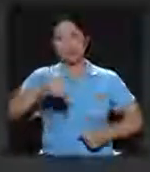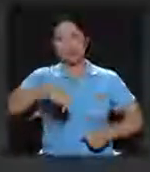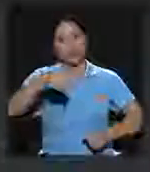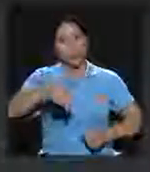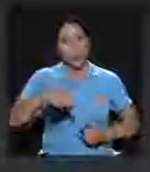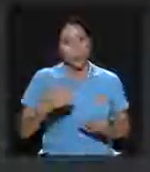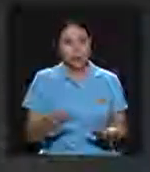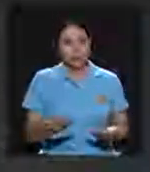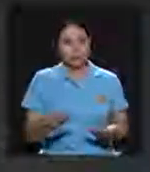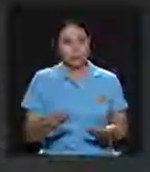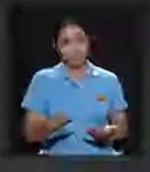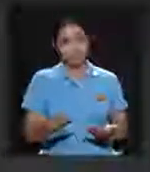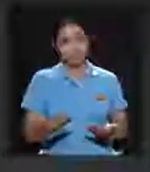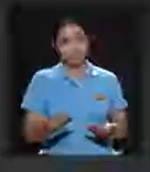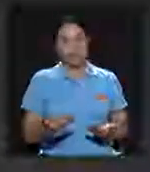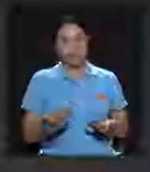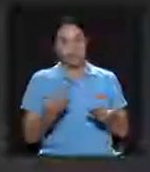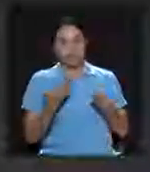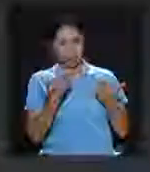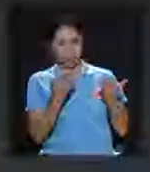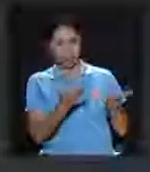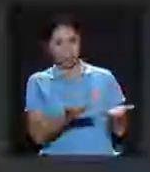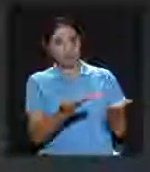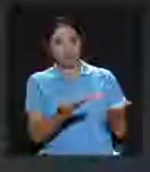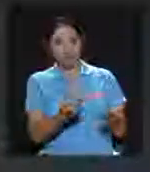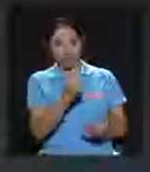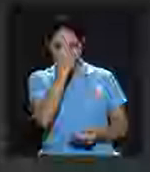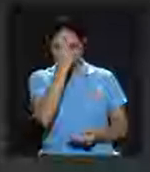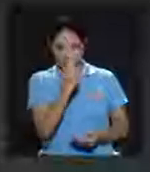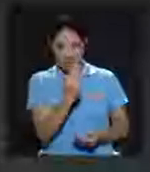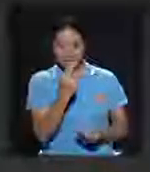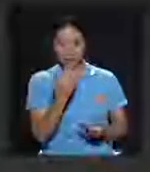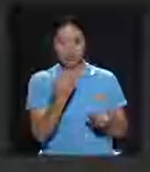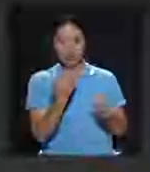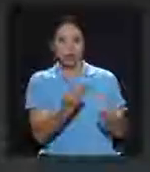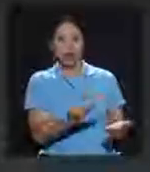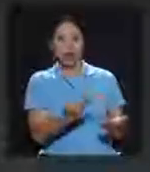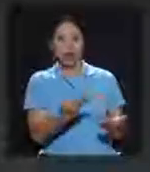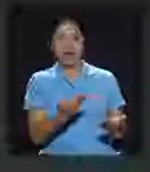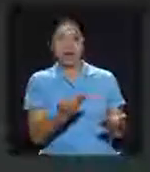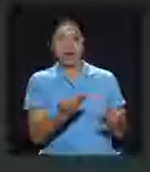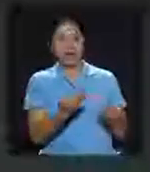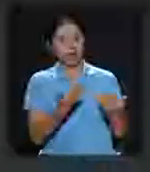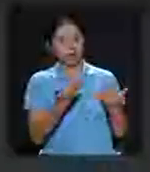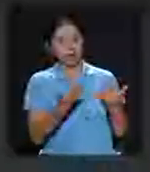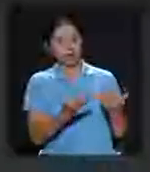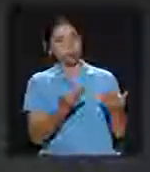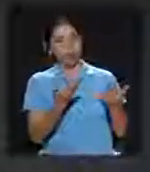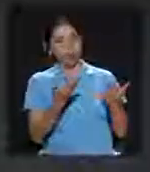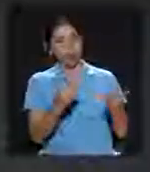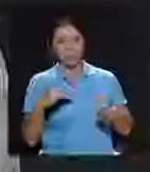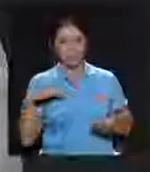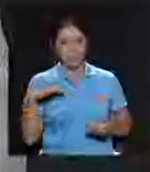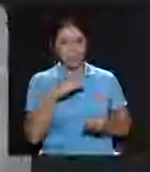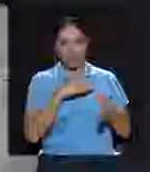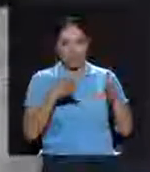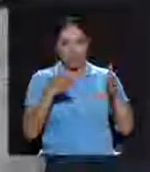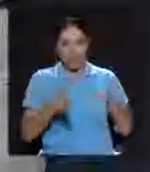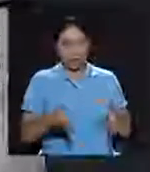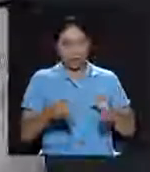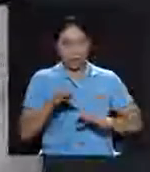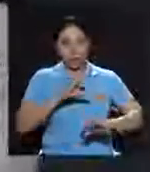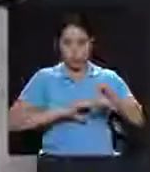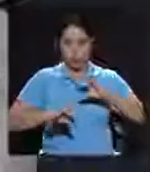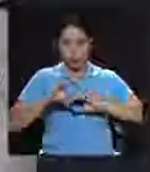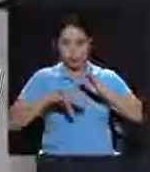otro lado de la silla tenemos el privilegio de entender a mi admirado ministro de comercio